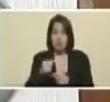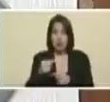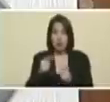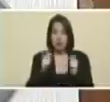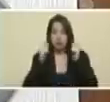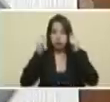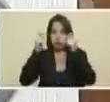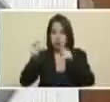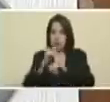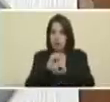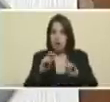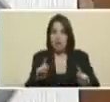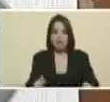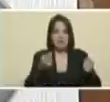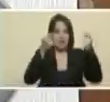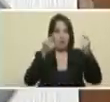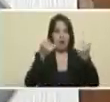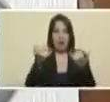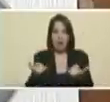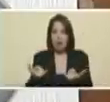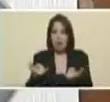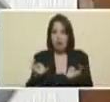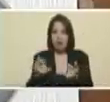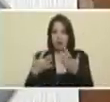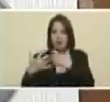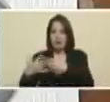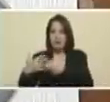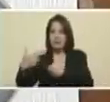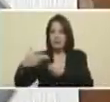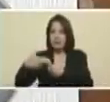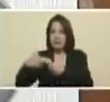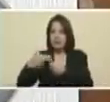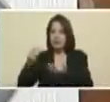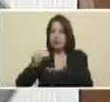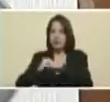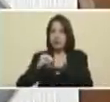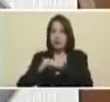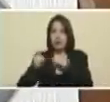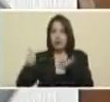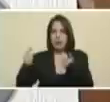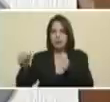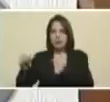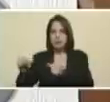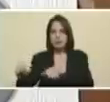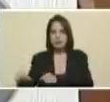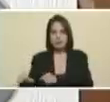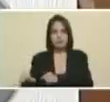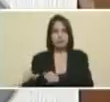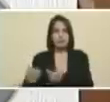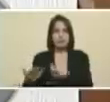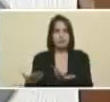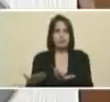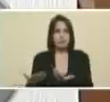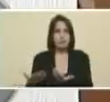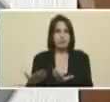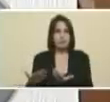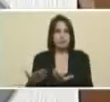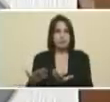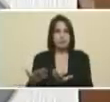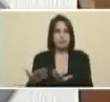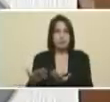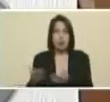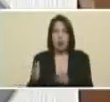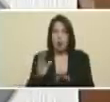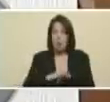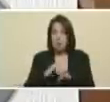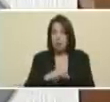tareas. Triste, lamentable, nuestra industria principal terminó en manos de una